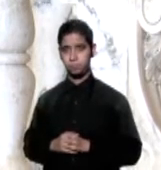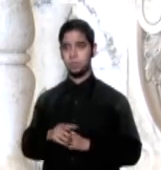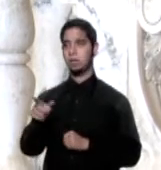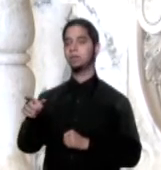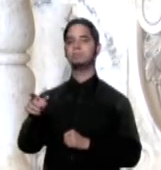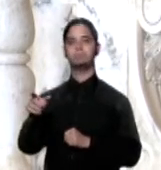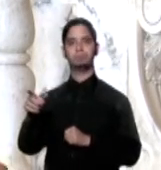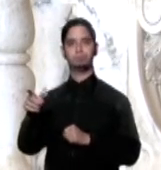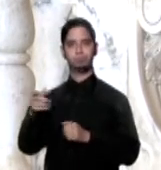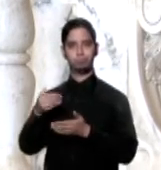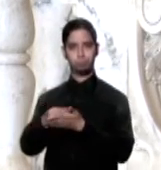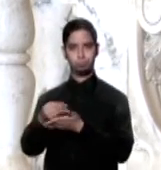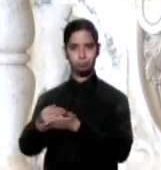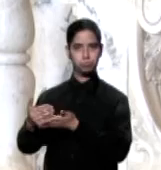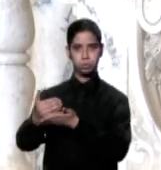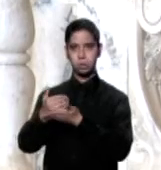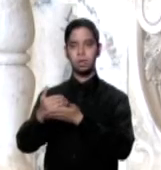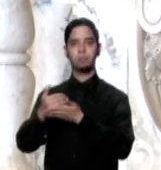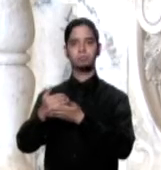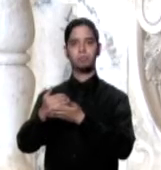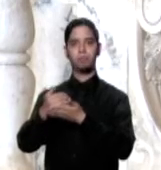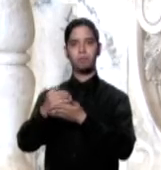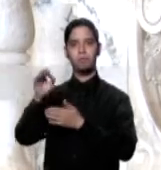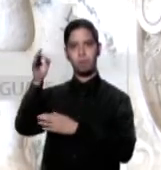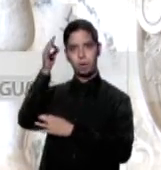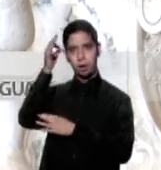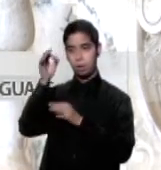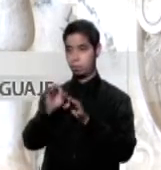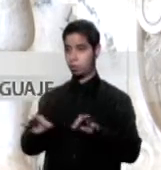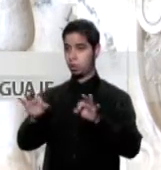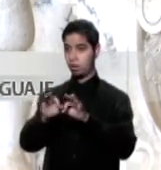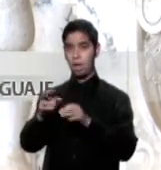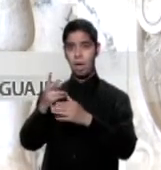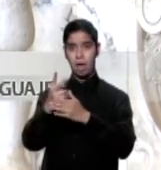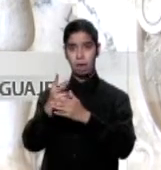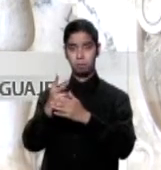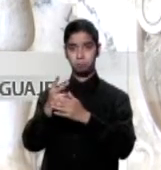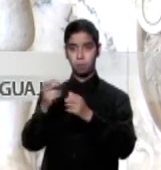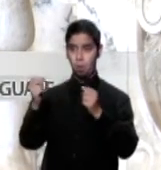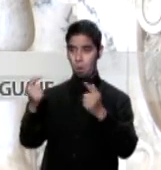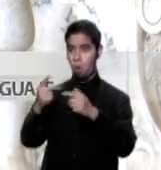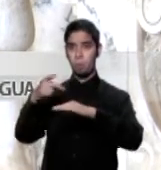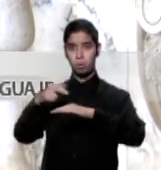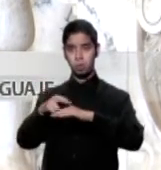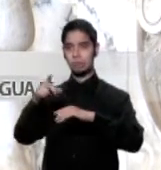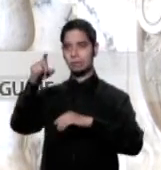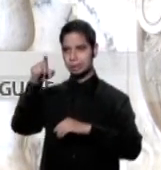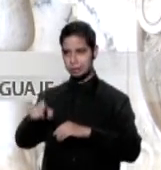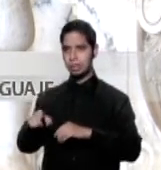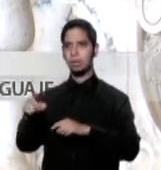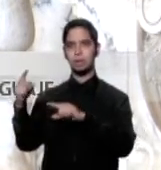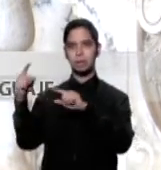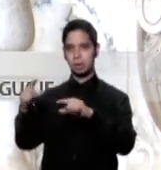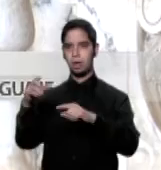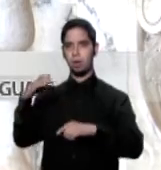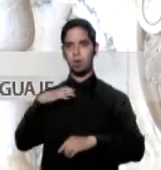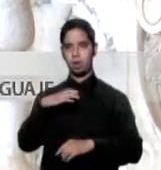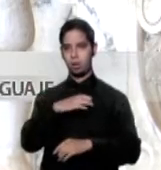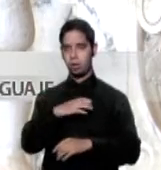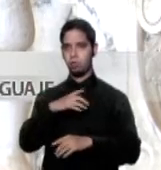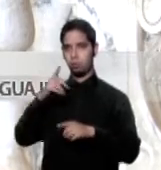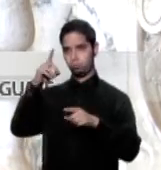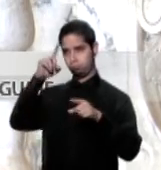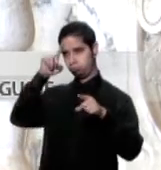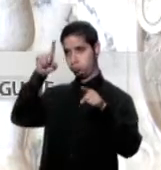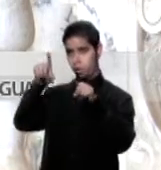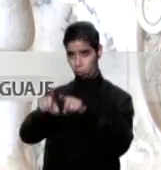indicó que Puerto Rico debe ir al Congreso con un mismo lenguaje, de manera que se aleje de la política partidista y lograr el propósito